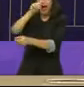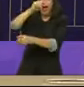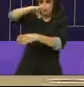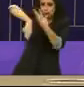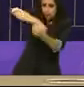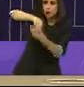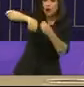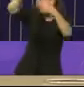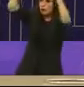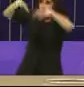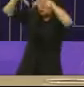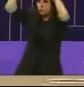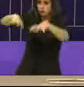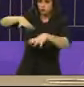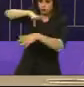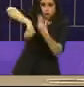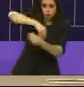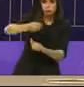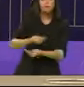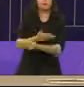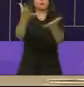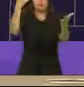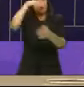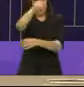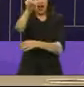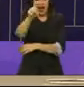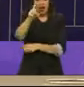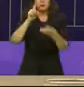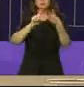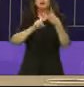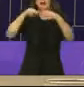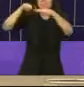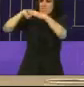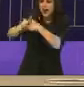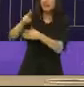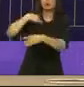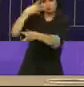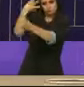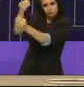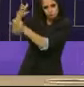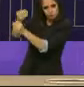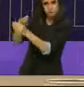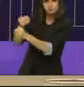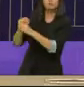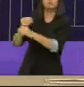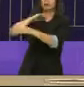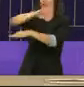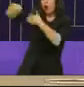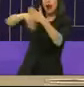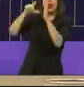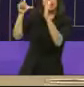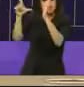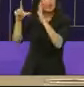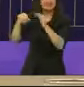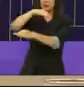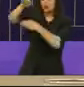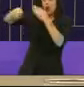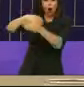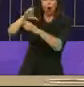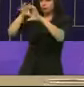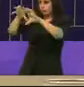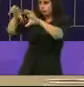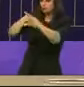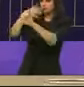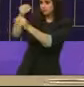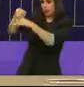lluvia. Vamos a mejorar el transporte público, el metro. Vamos a arreglar todas sus líneas, sus estaciones. A nosotros